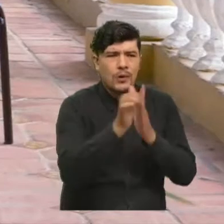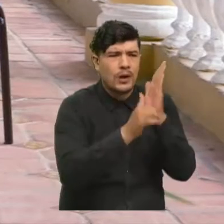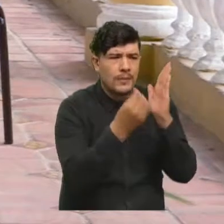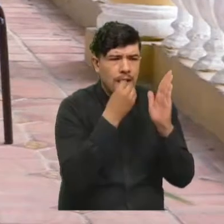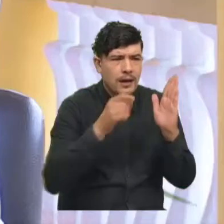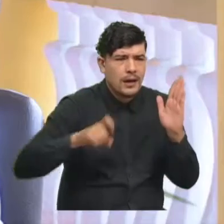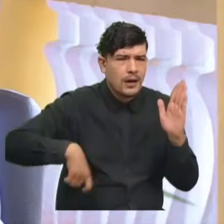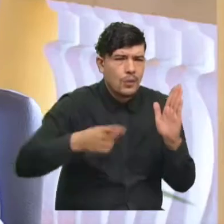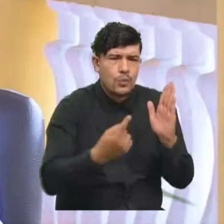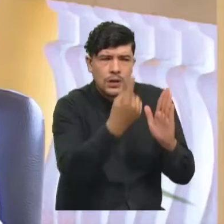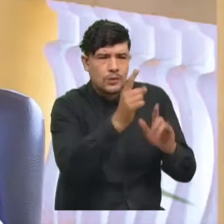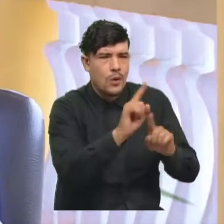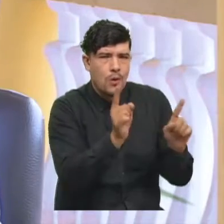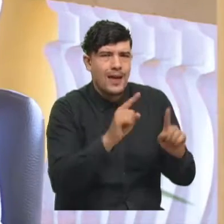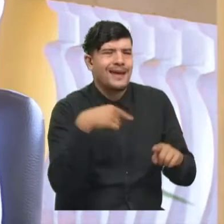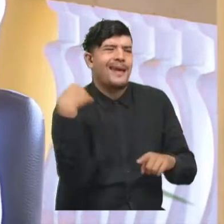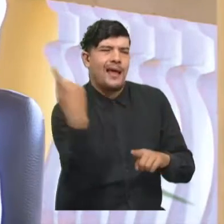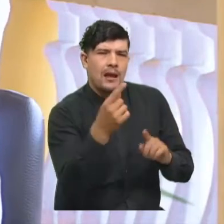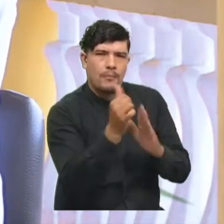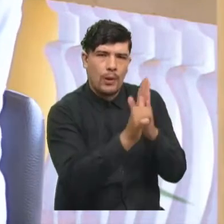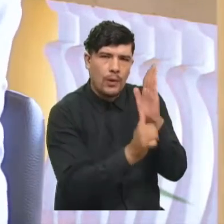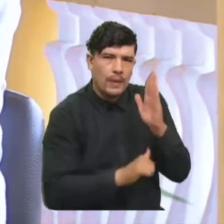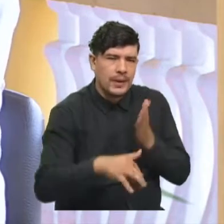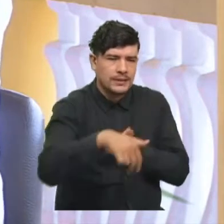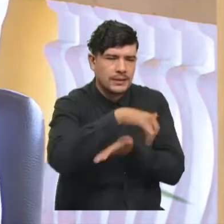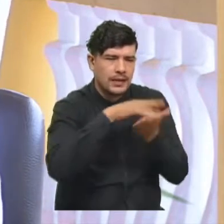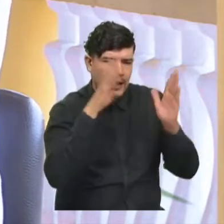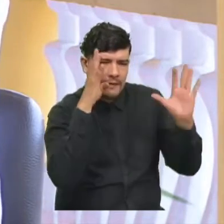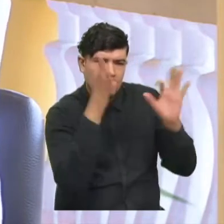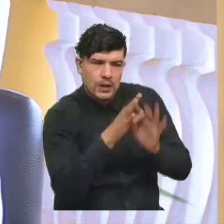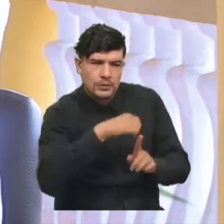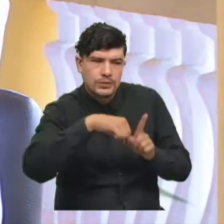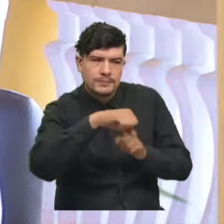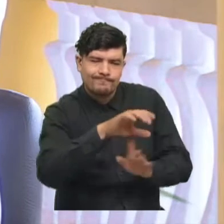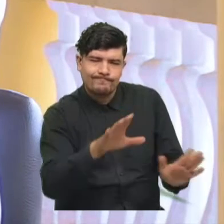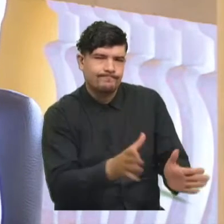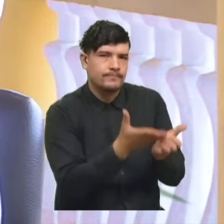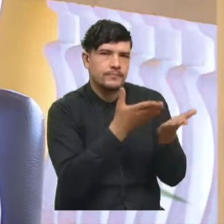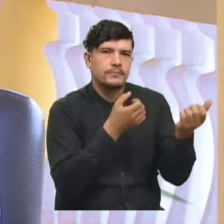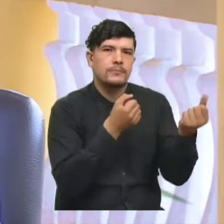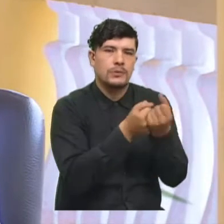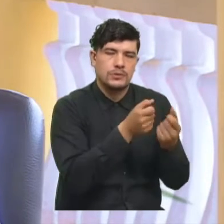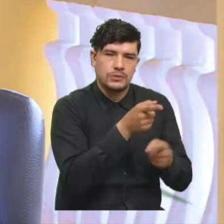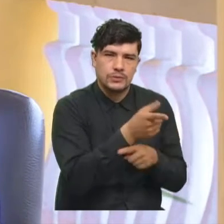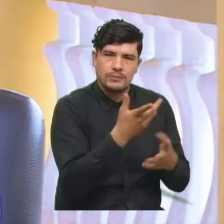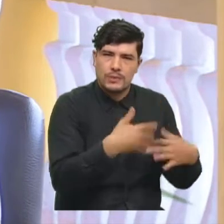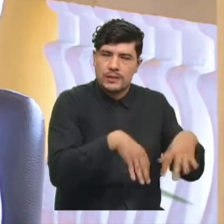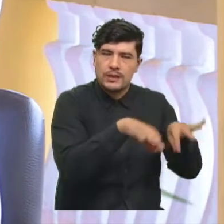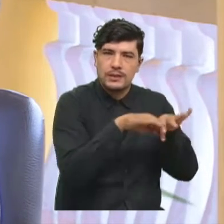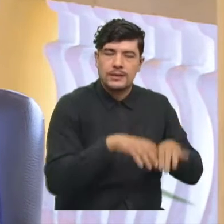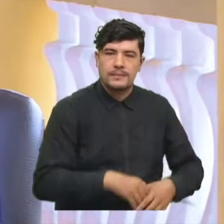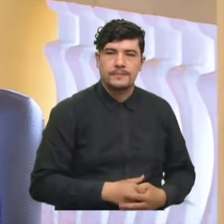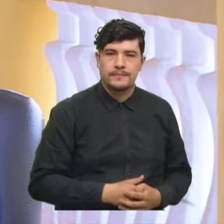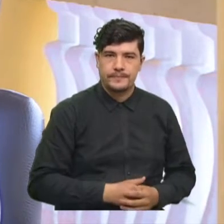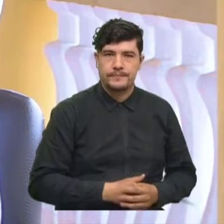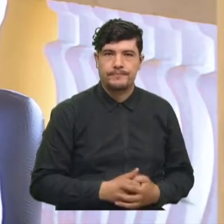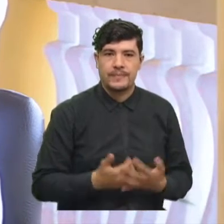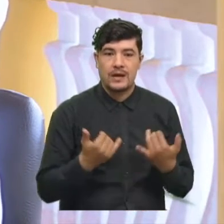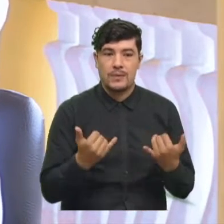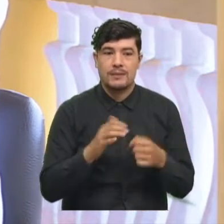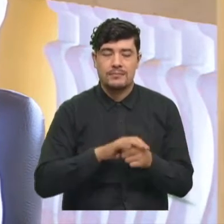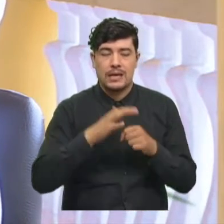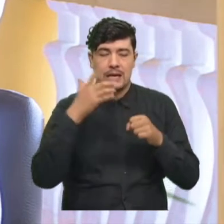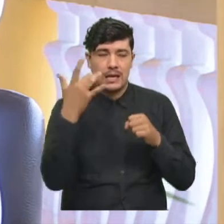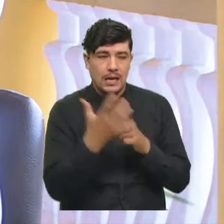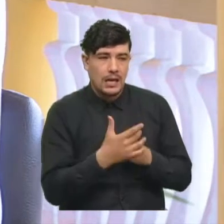un diagnóstico de la necesidad de la realidad y no nos quedamos que para mí la pandemia y toda esa situación no pueden